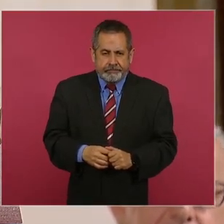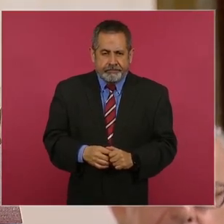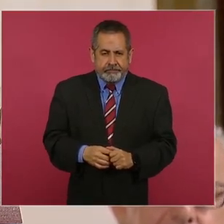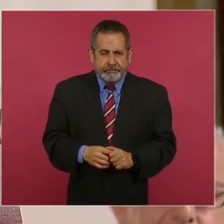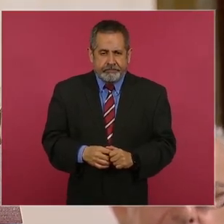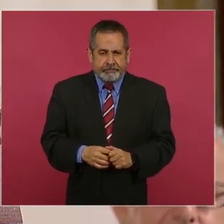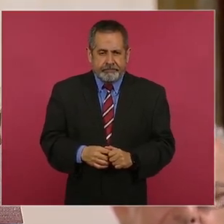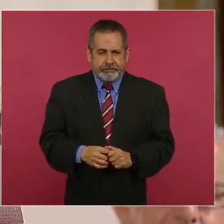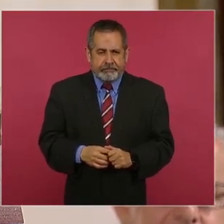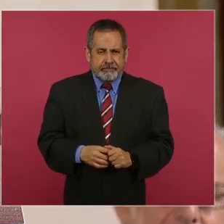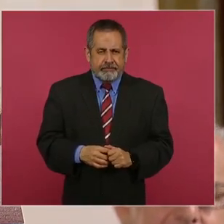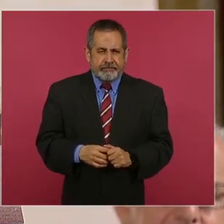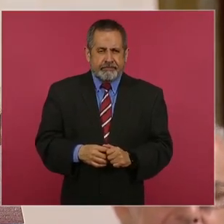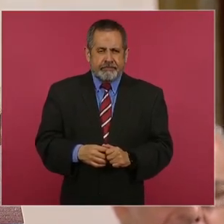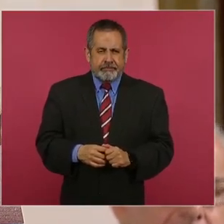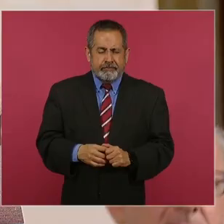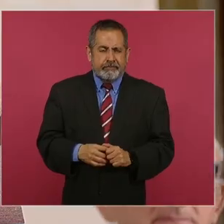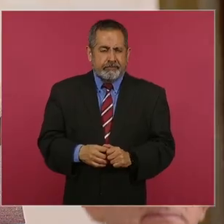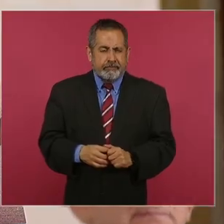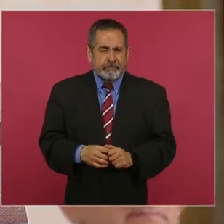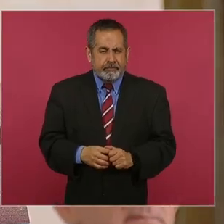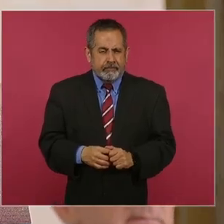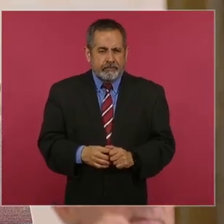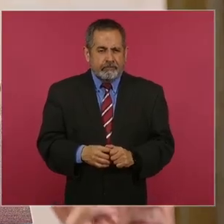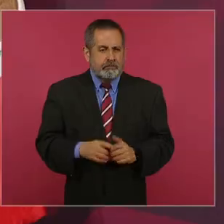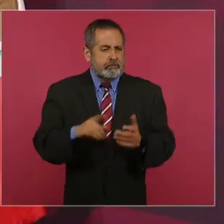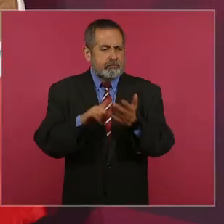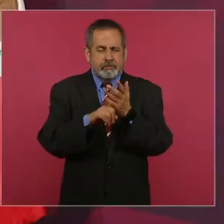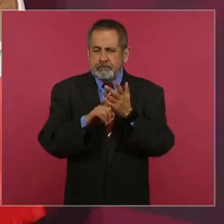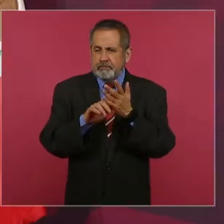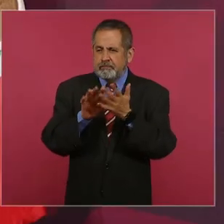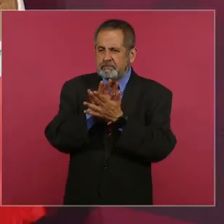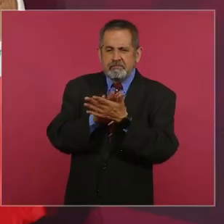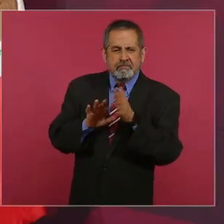se va a terminar la polarización